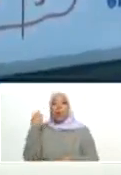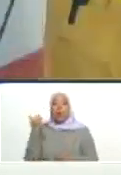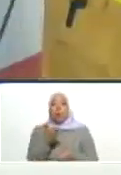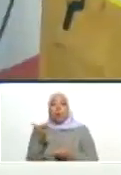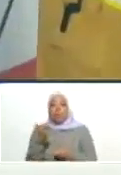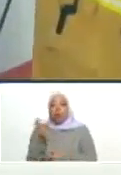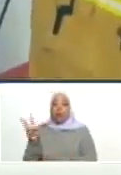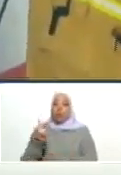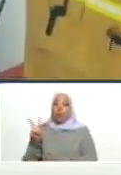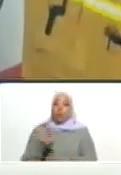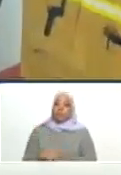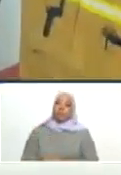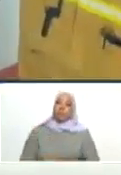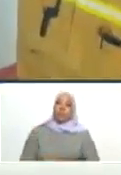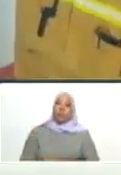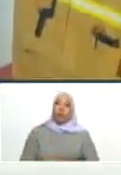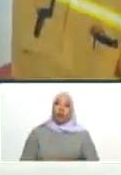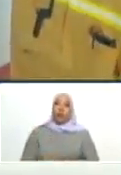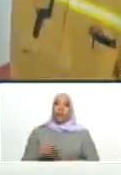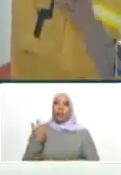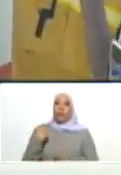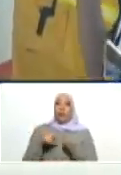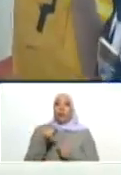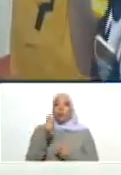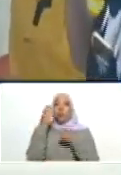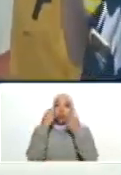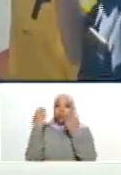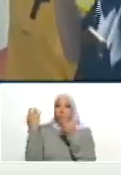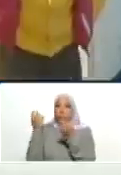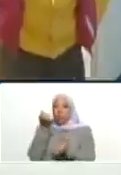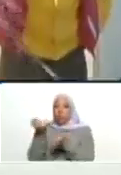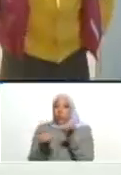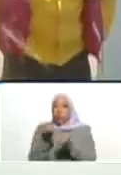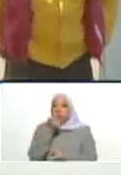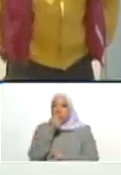forestales. Esos bomberos forestales que ustedes ven ahí